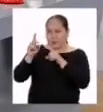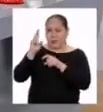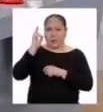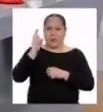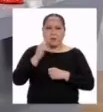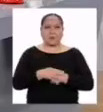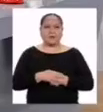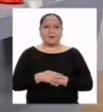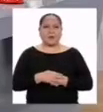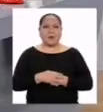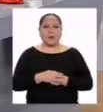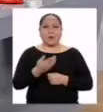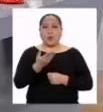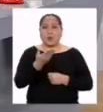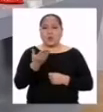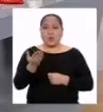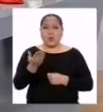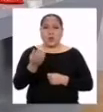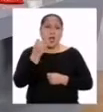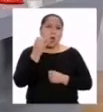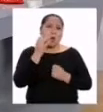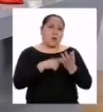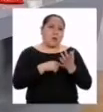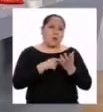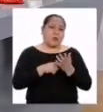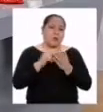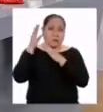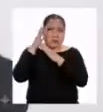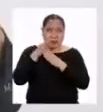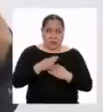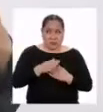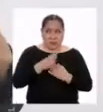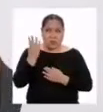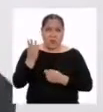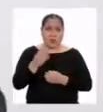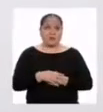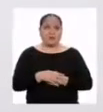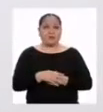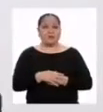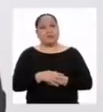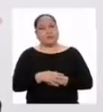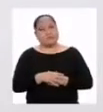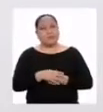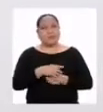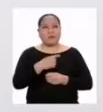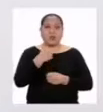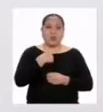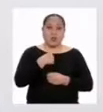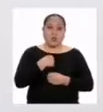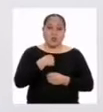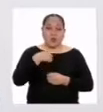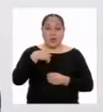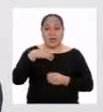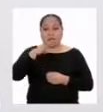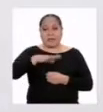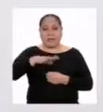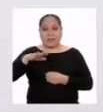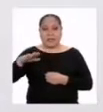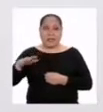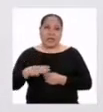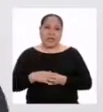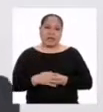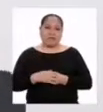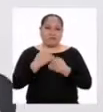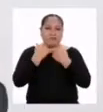profe. ¿Usted alguna vez ha sufrido discriminación? Bueno, cuando yo era chica, tenía